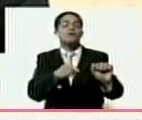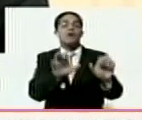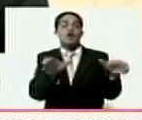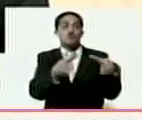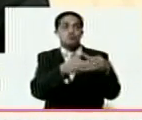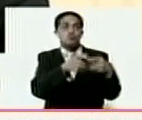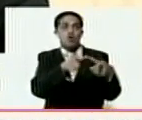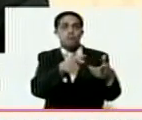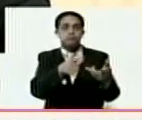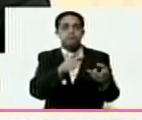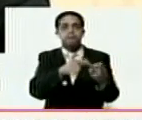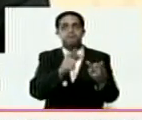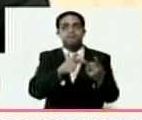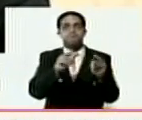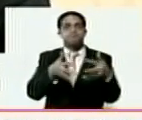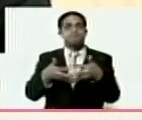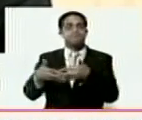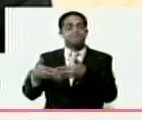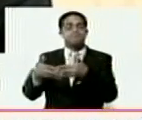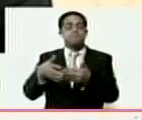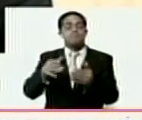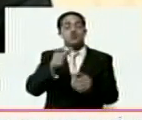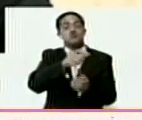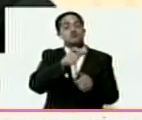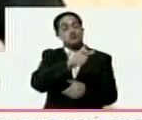las Fuerzas Armadas de los Estados Unidos